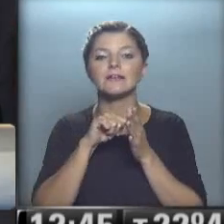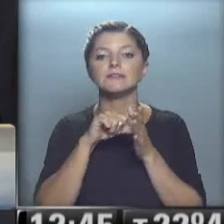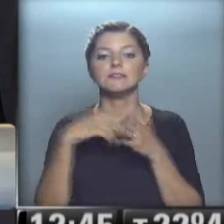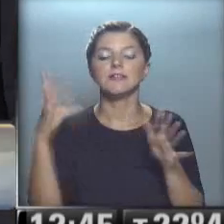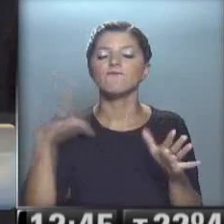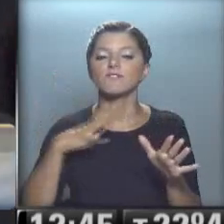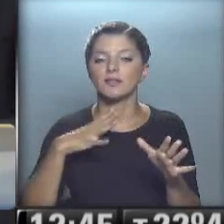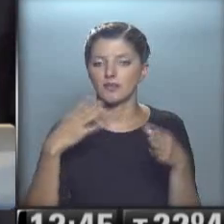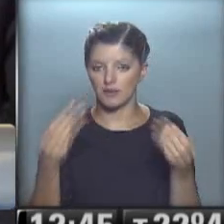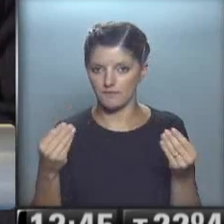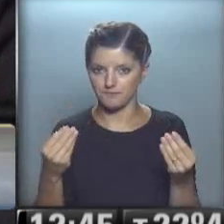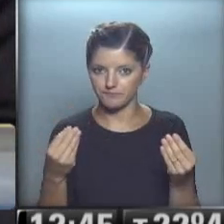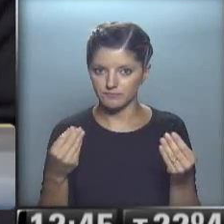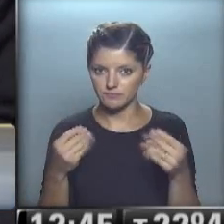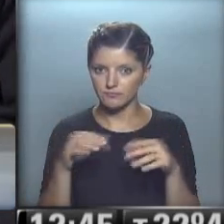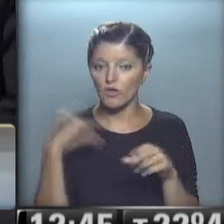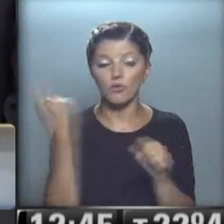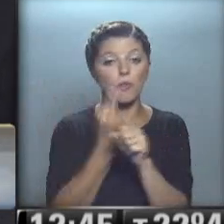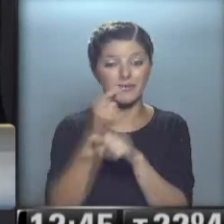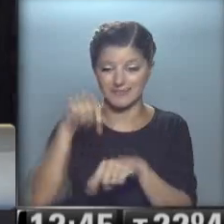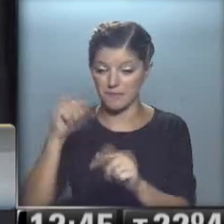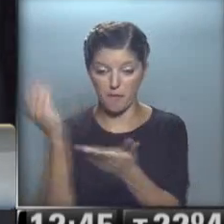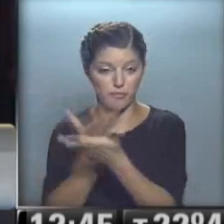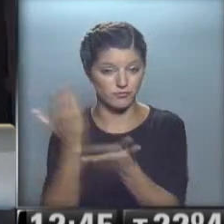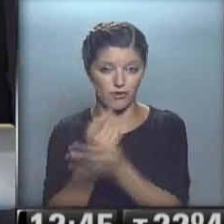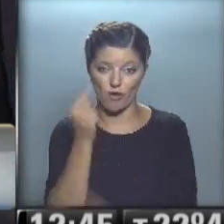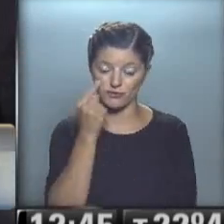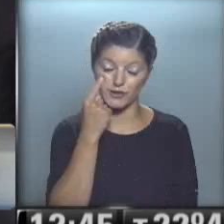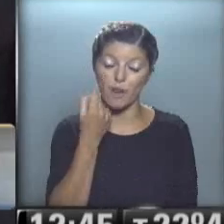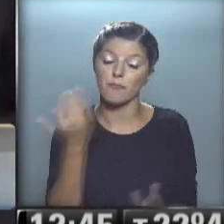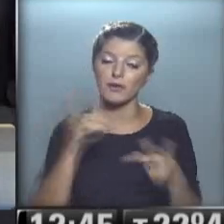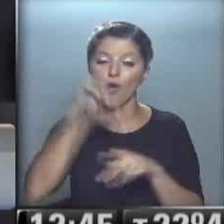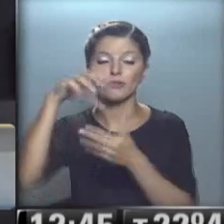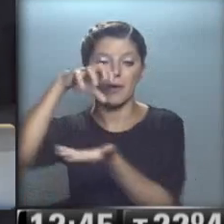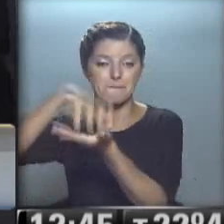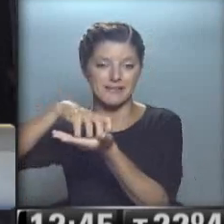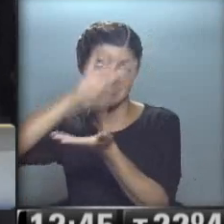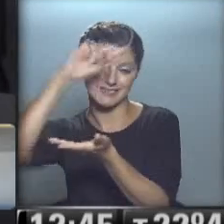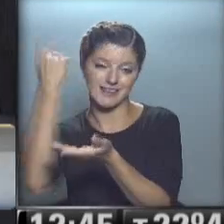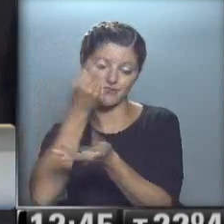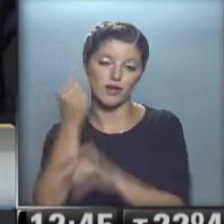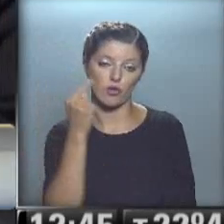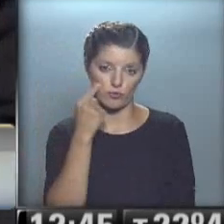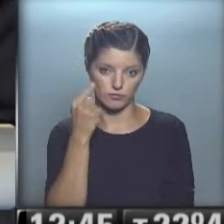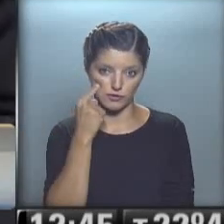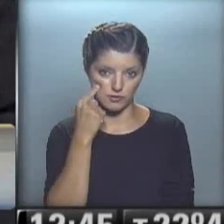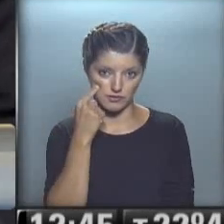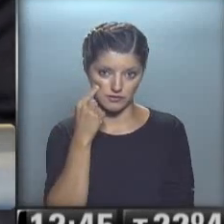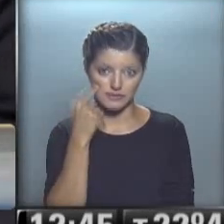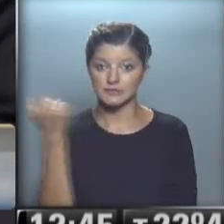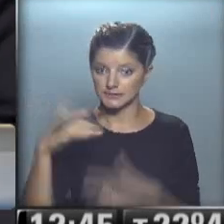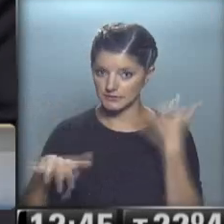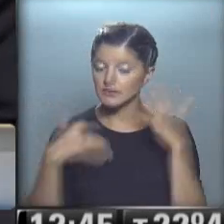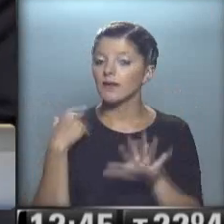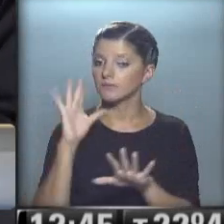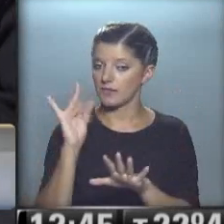eh el control de estas producciones sino que están en manos de empresas extranjeras y mulci que le están causando más de un